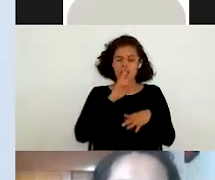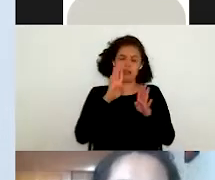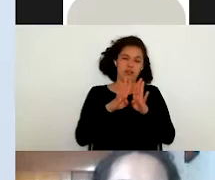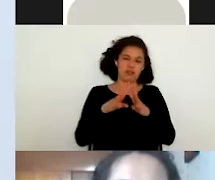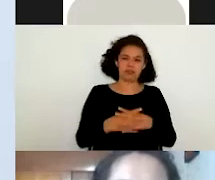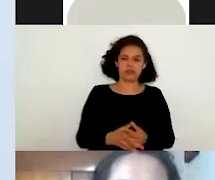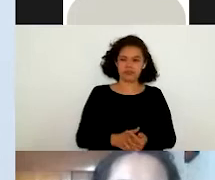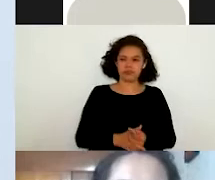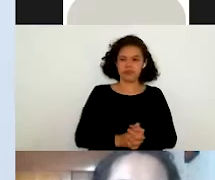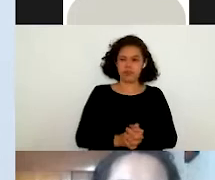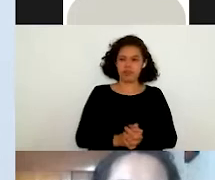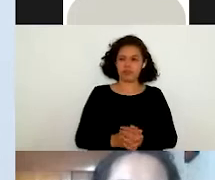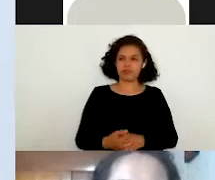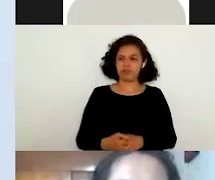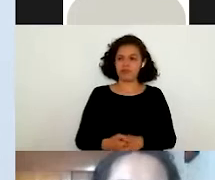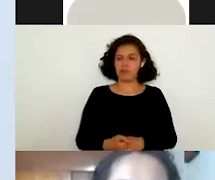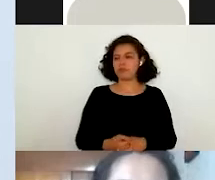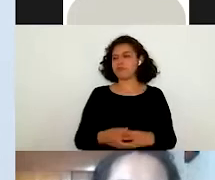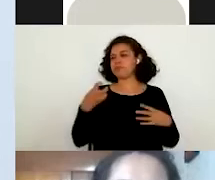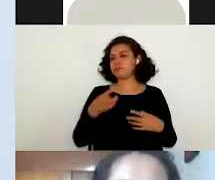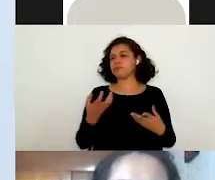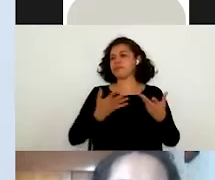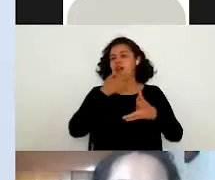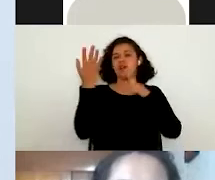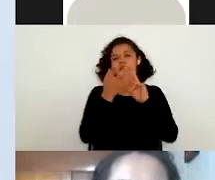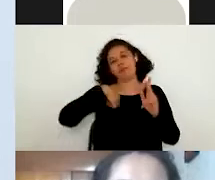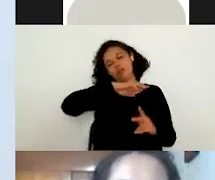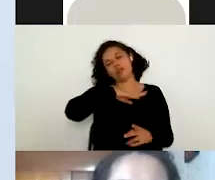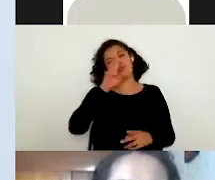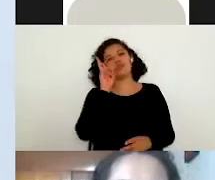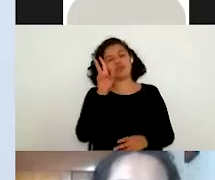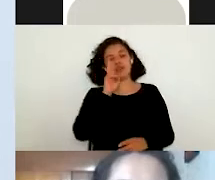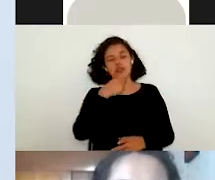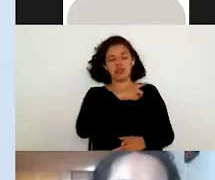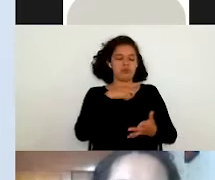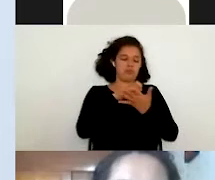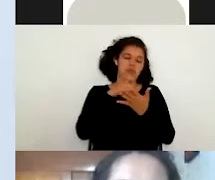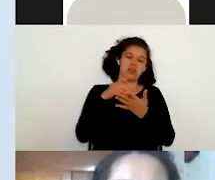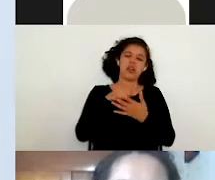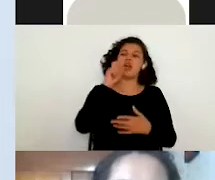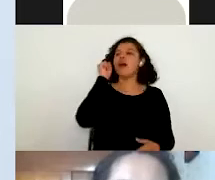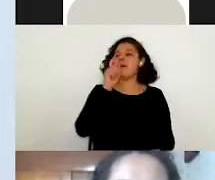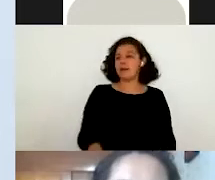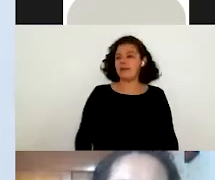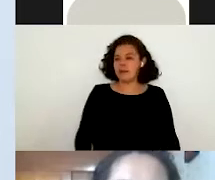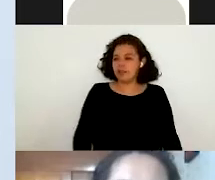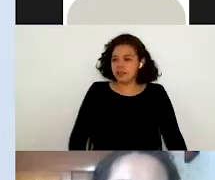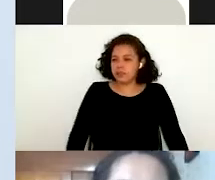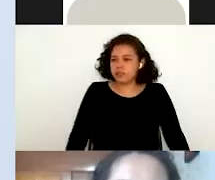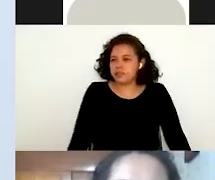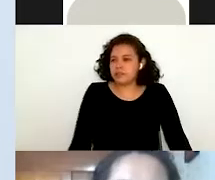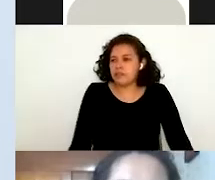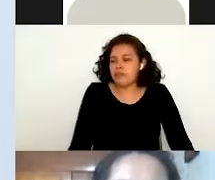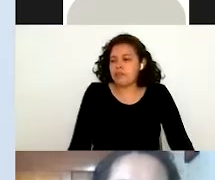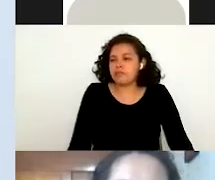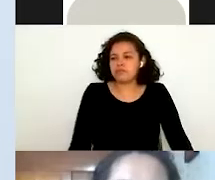ir anotando esta parte de lo que vayamos observando. También podemos implementar entrevistas, ¿no?